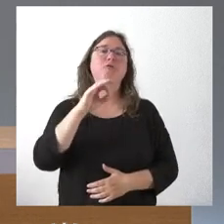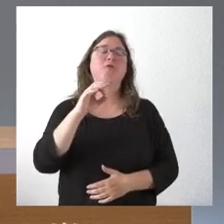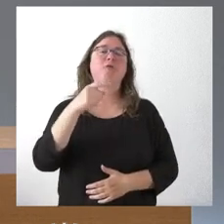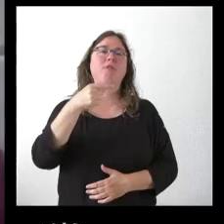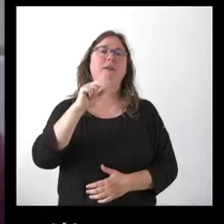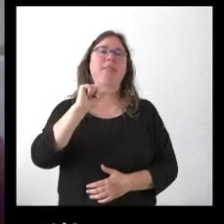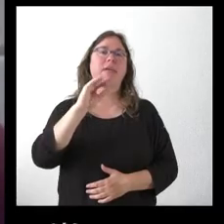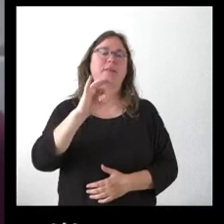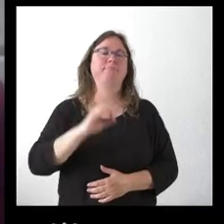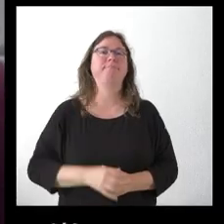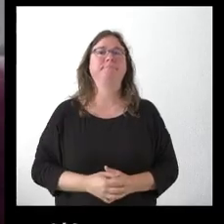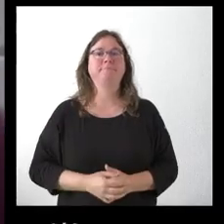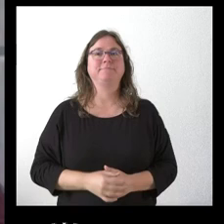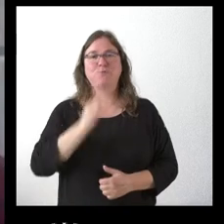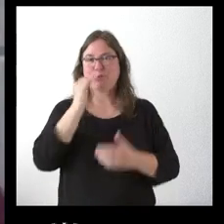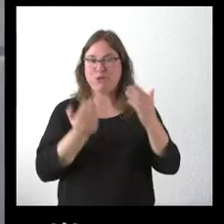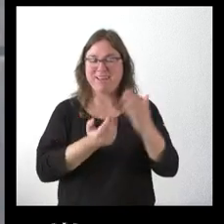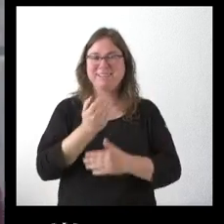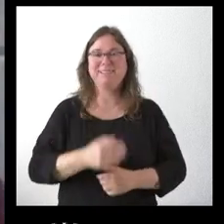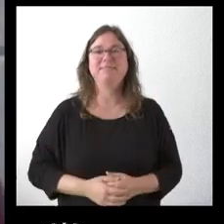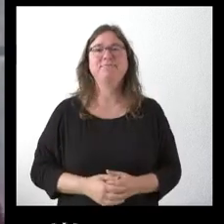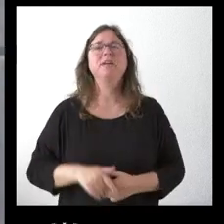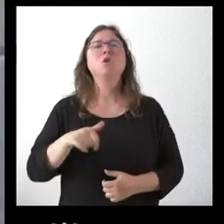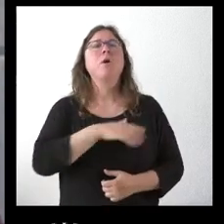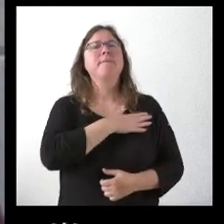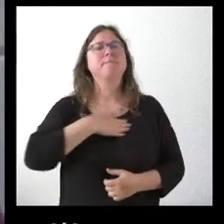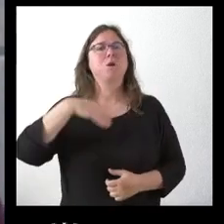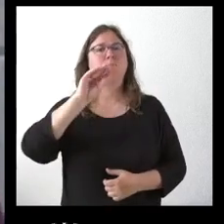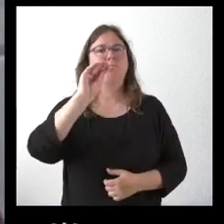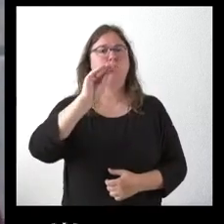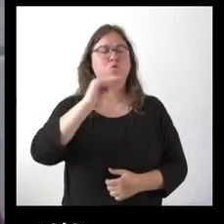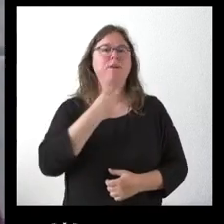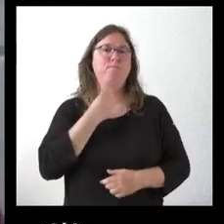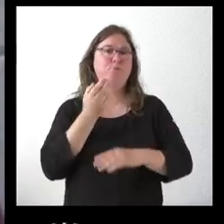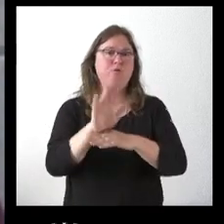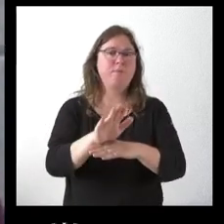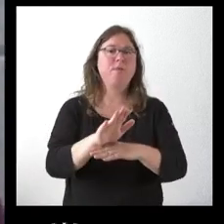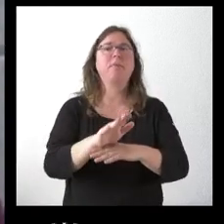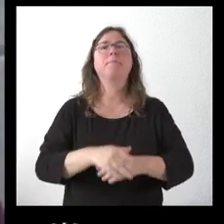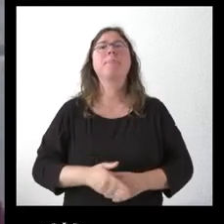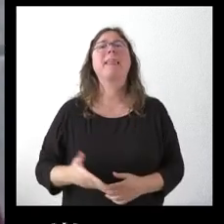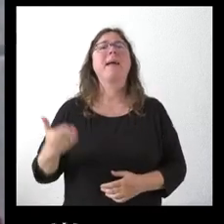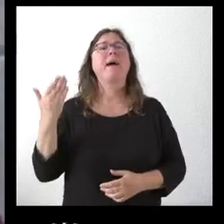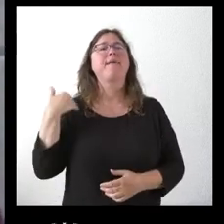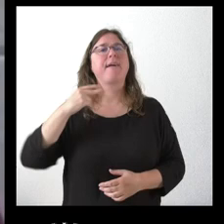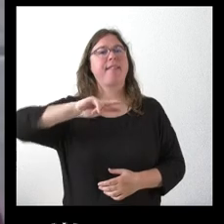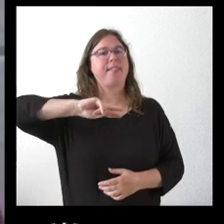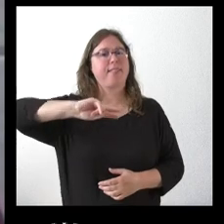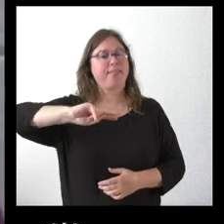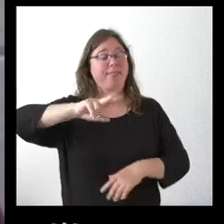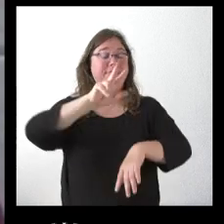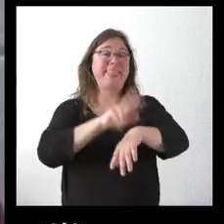días. Hola, buenos días. Yo quería preguntarle al portavoz de la Junta, ayer el delegado del Gobierno en Castilla y